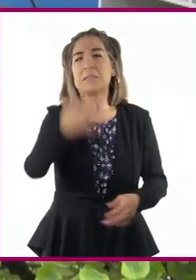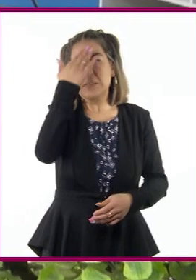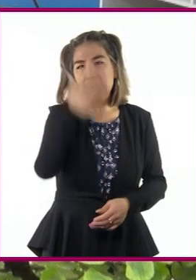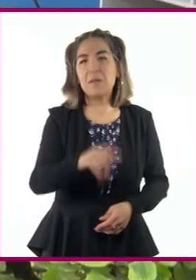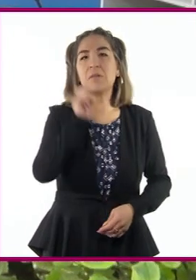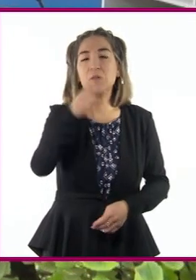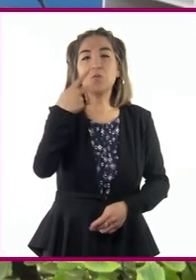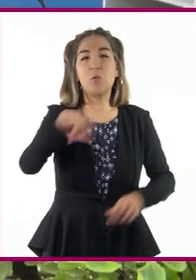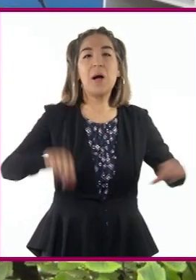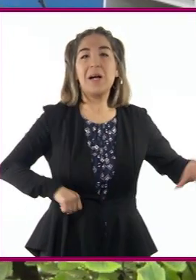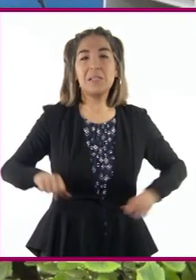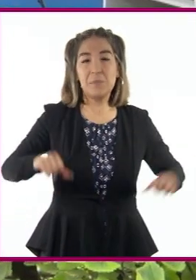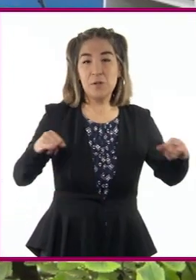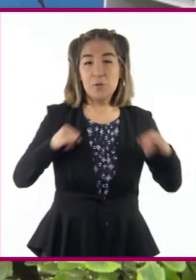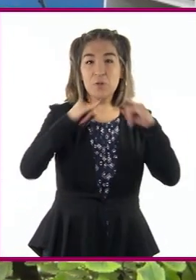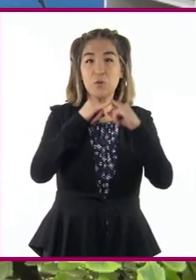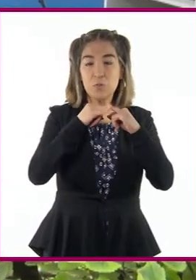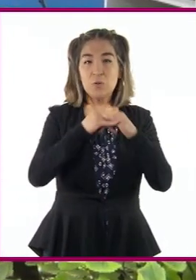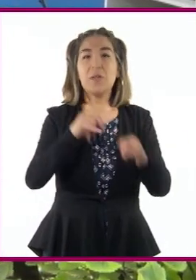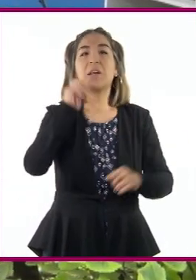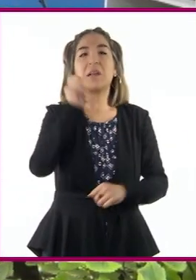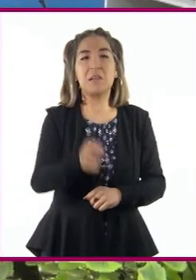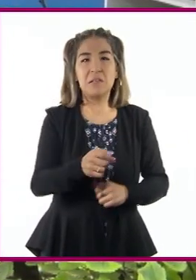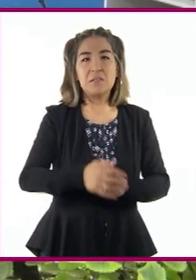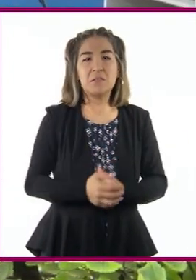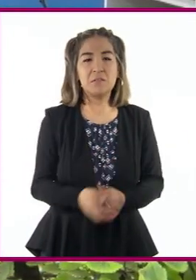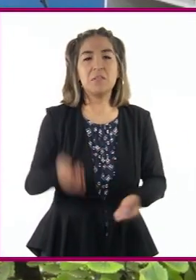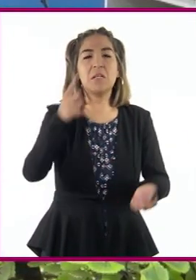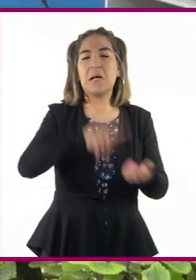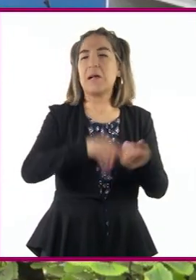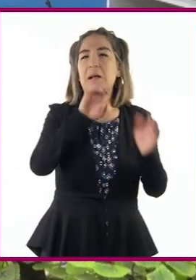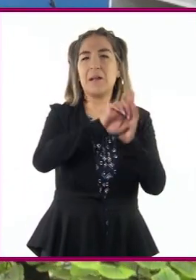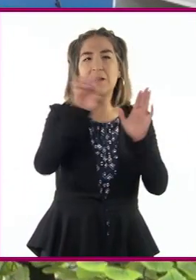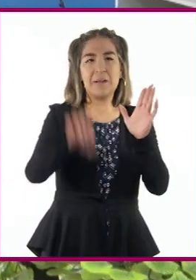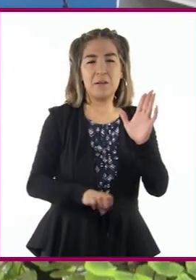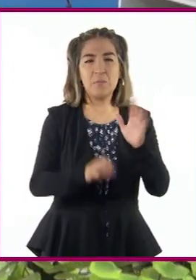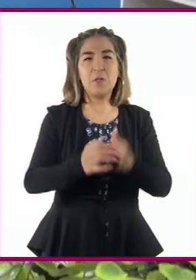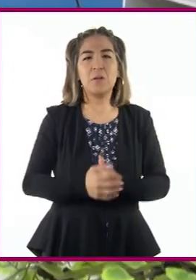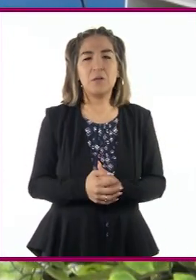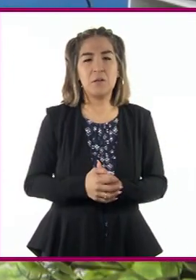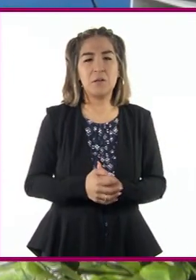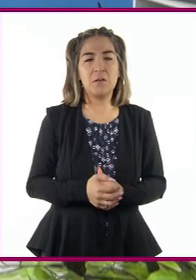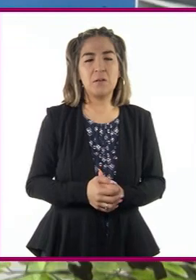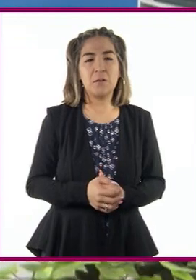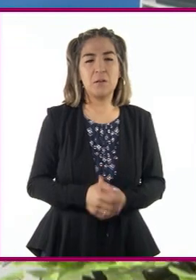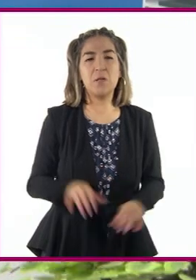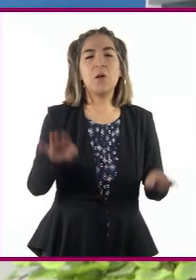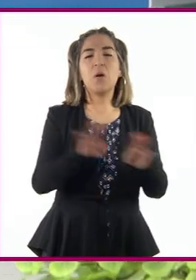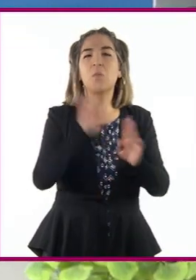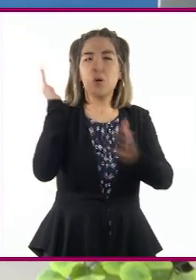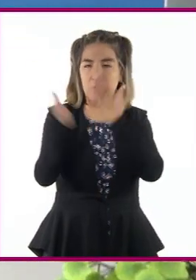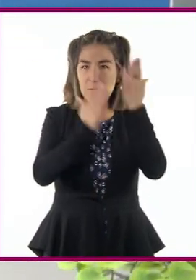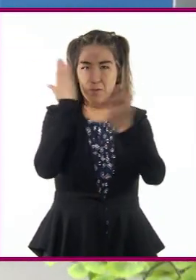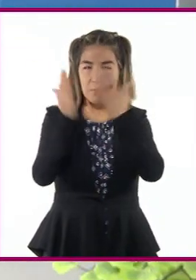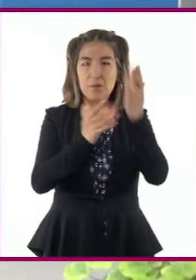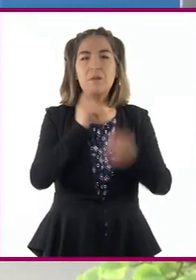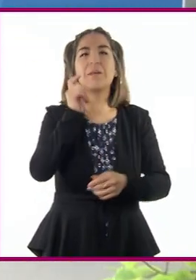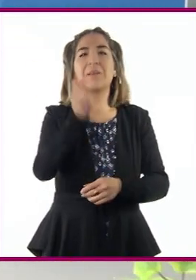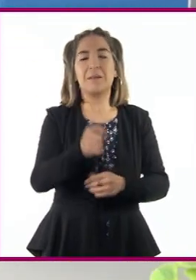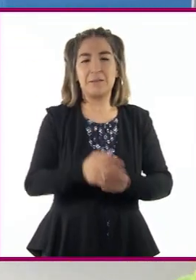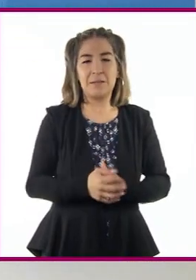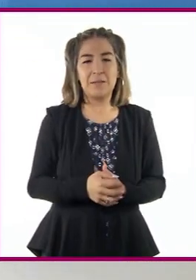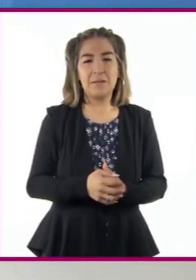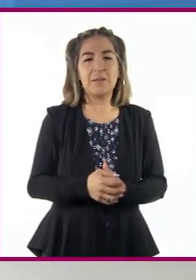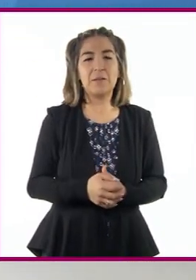las acciones institucionales generan costos. Por ejemplo, la dotación de becas estudiantiles, la atención